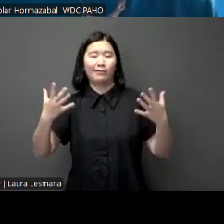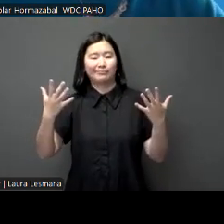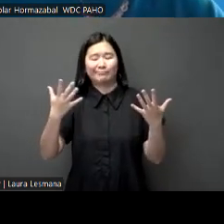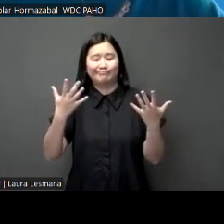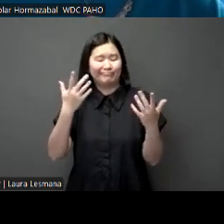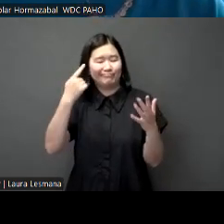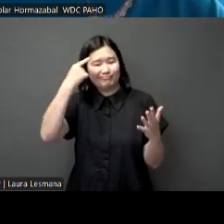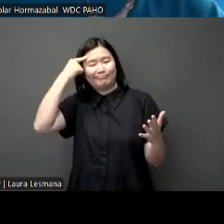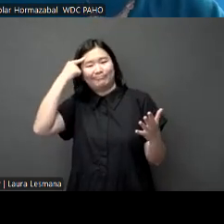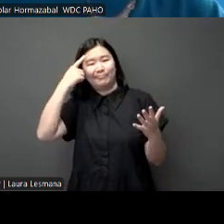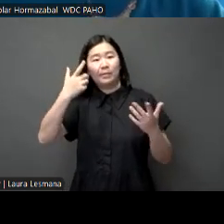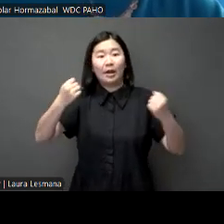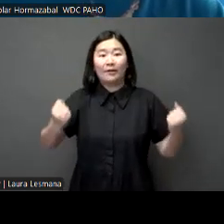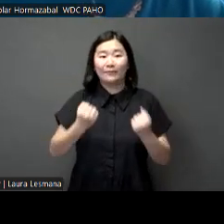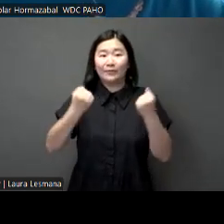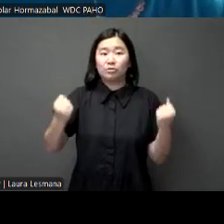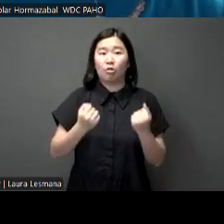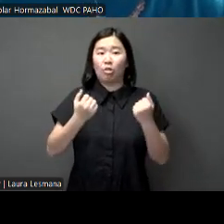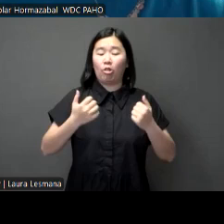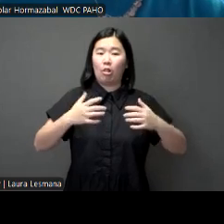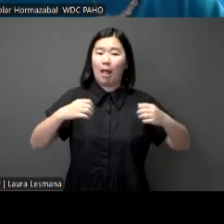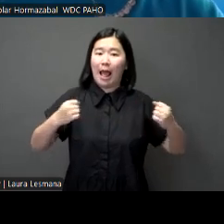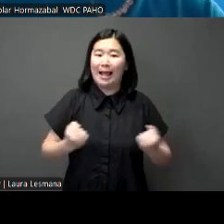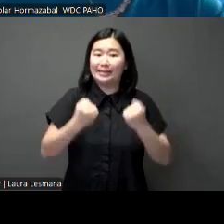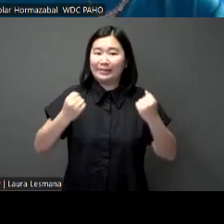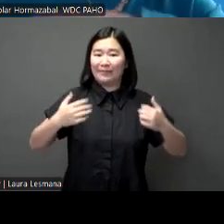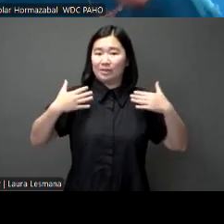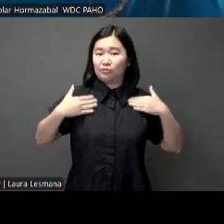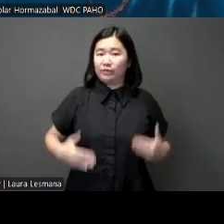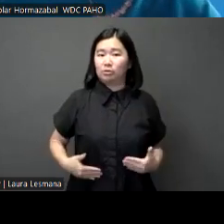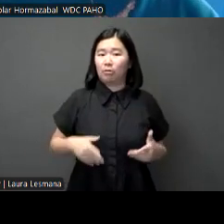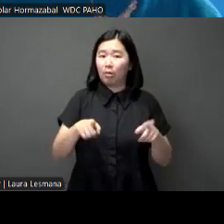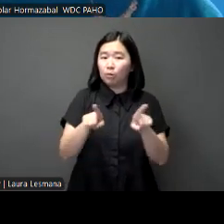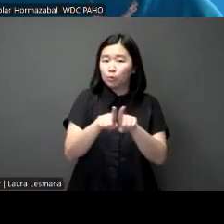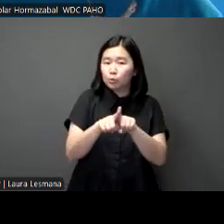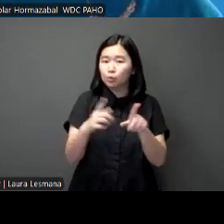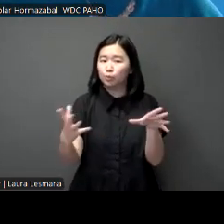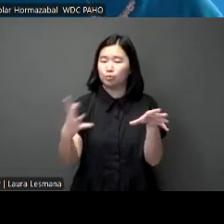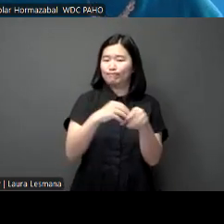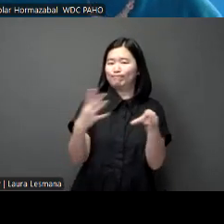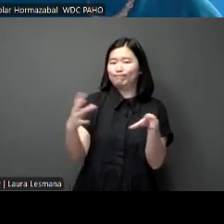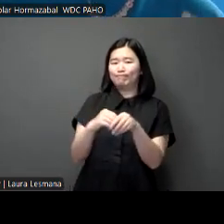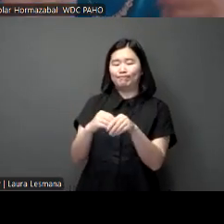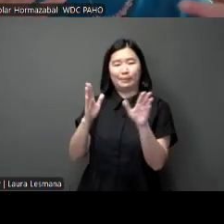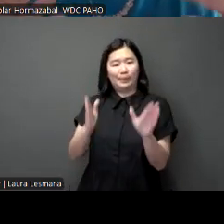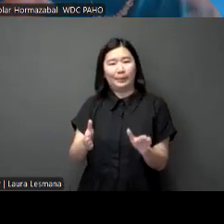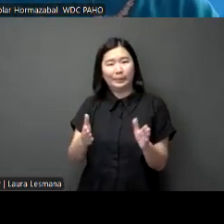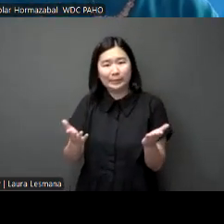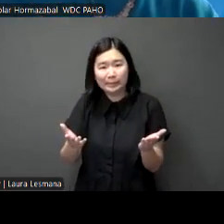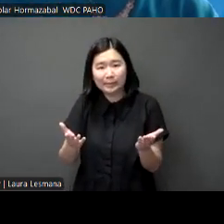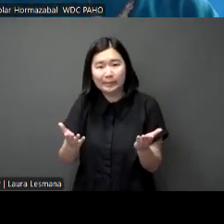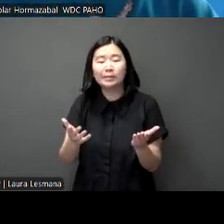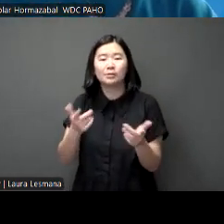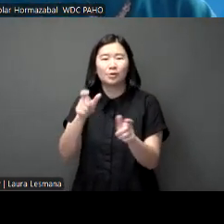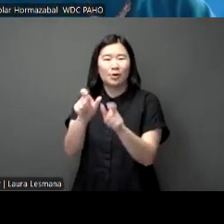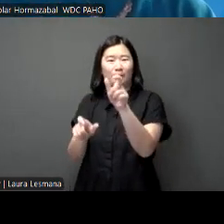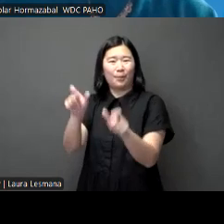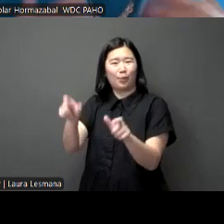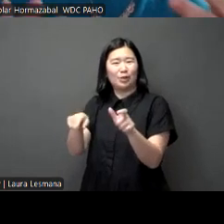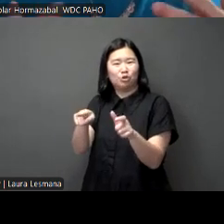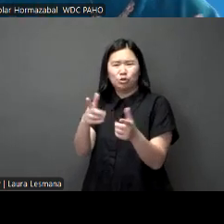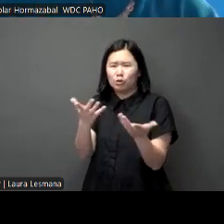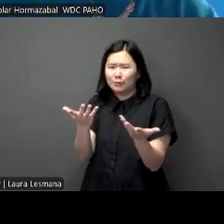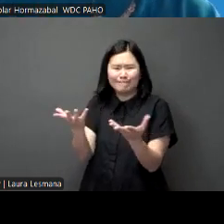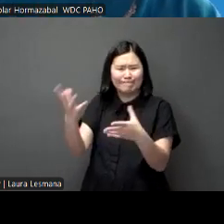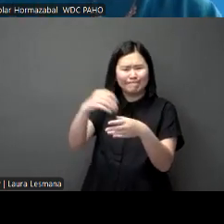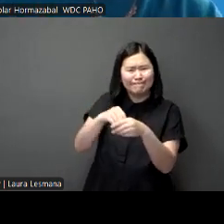el centro en reorientar los servicios, ¿no? Esto en términos de panorama general y creemos, digamos, que estos elementos ayudan a